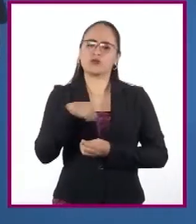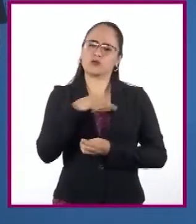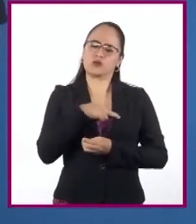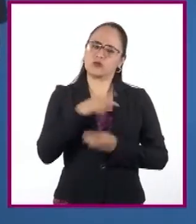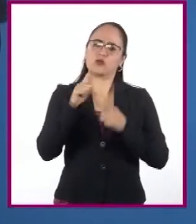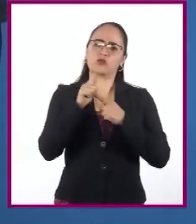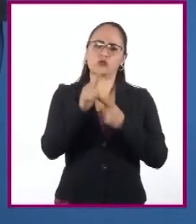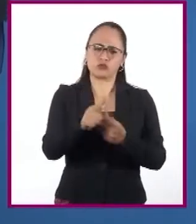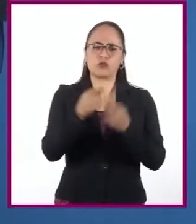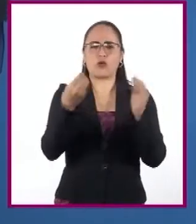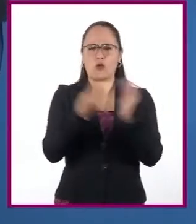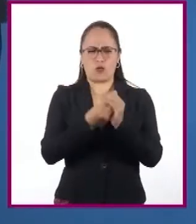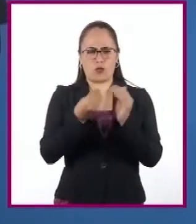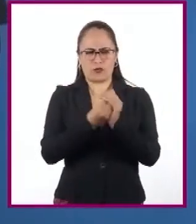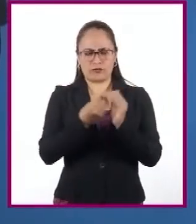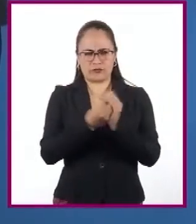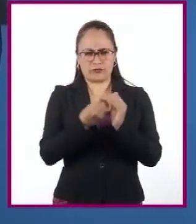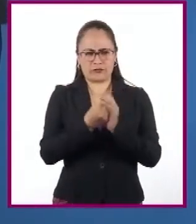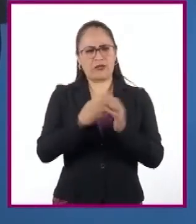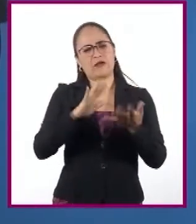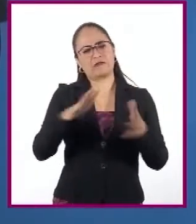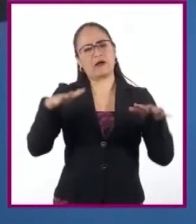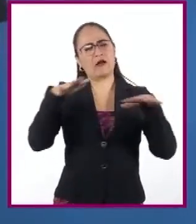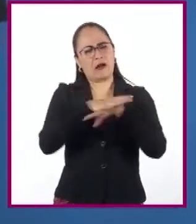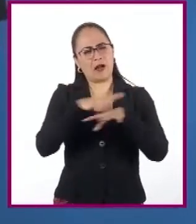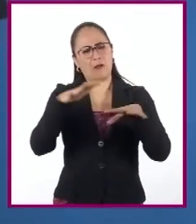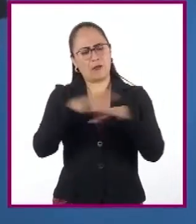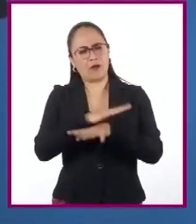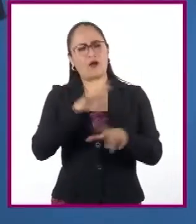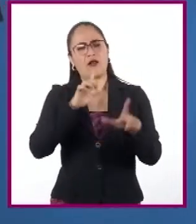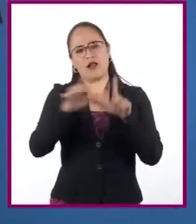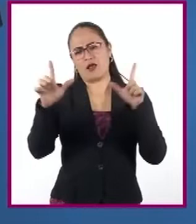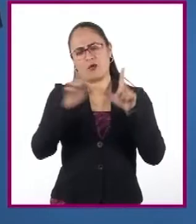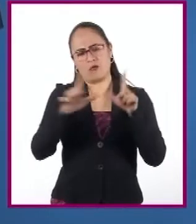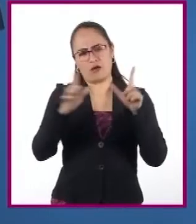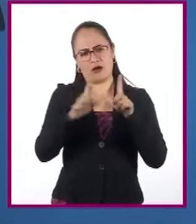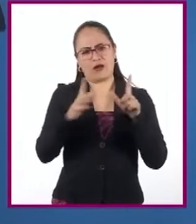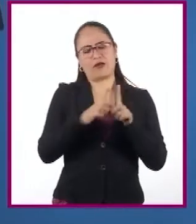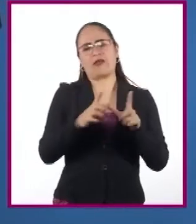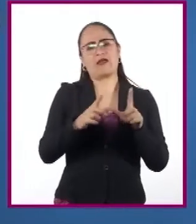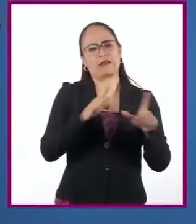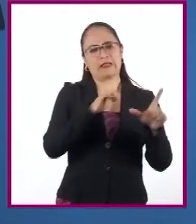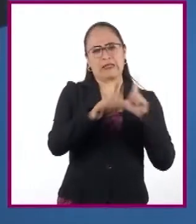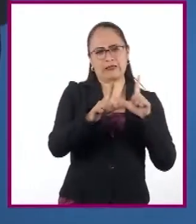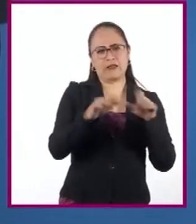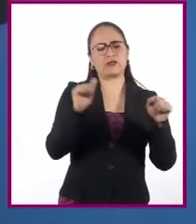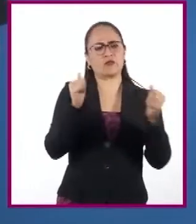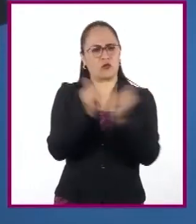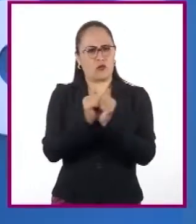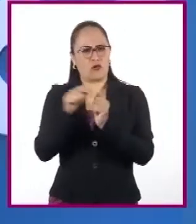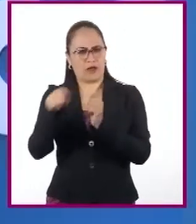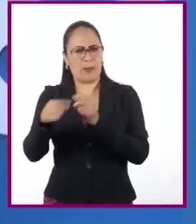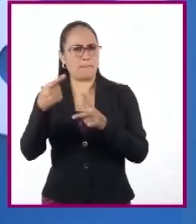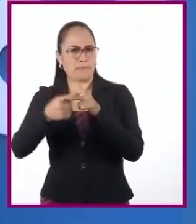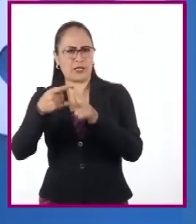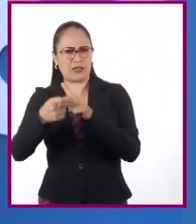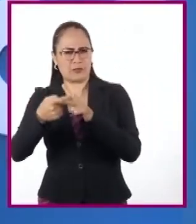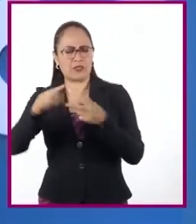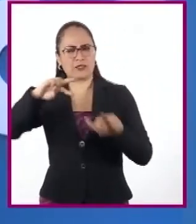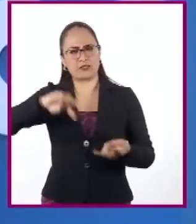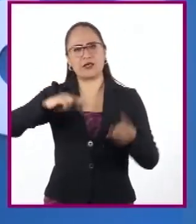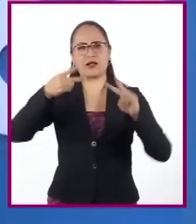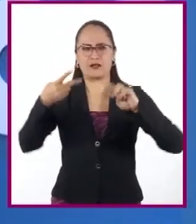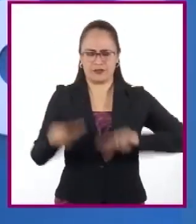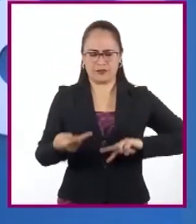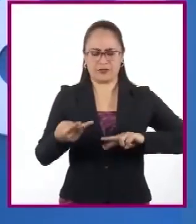continuidad a las actividades de traducción del lenguaje verbal al lenguaje algebraico y viceversa.